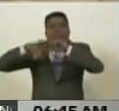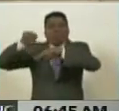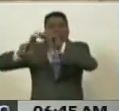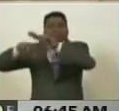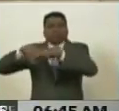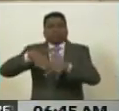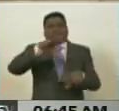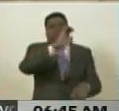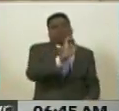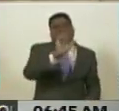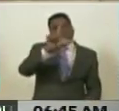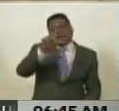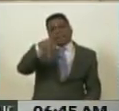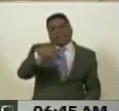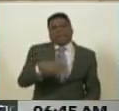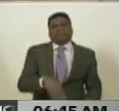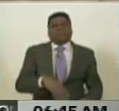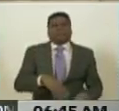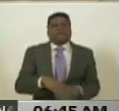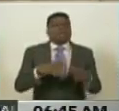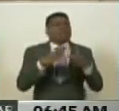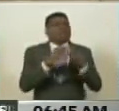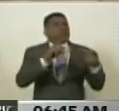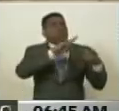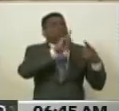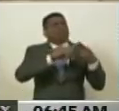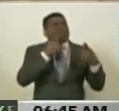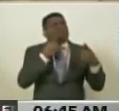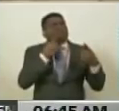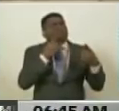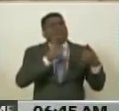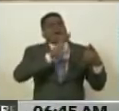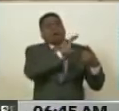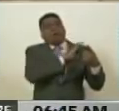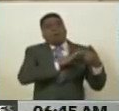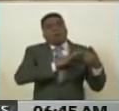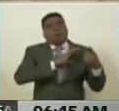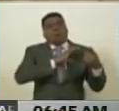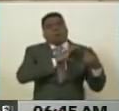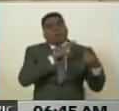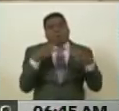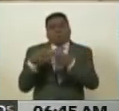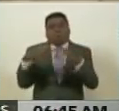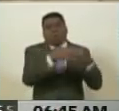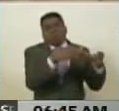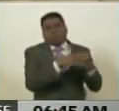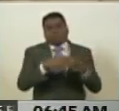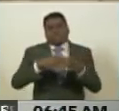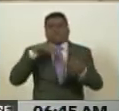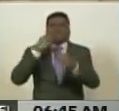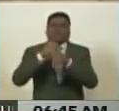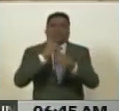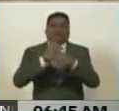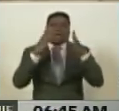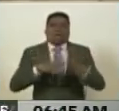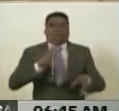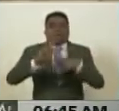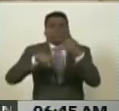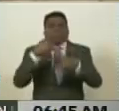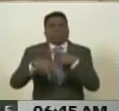CLP, los consejos eh locales de los los comités locales de producción de los trabajadores y las trabajadoras, los